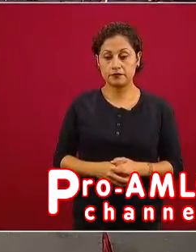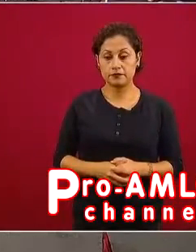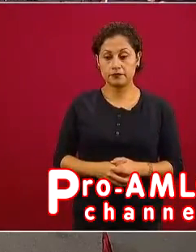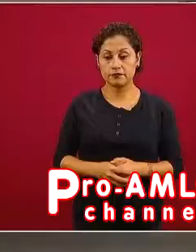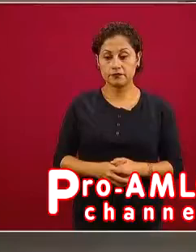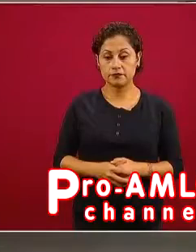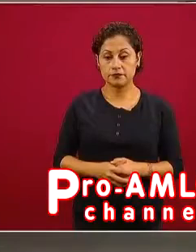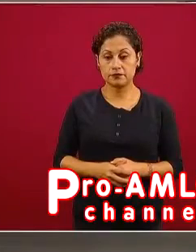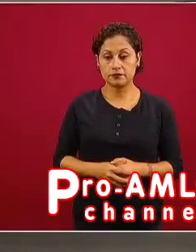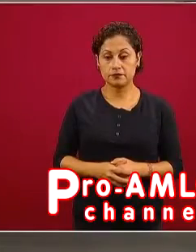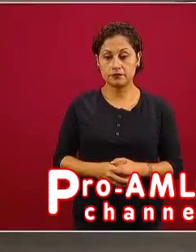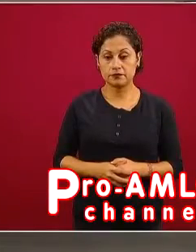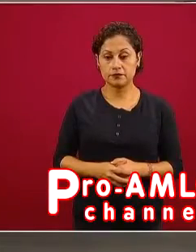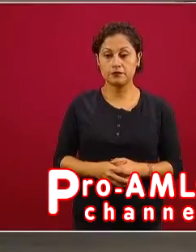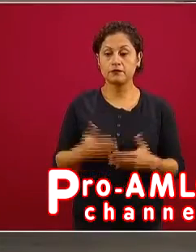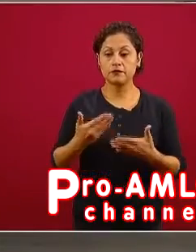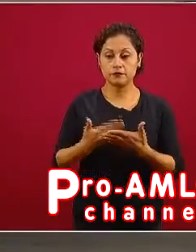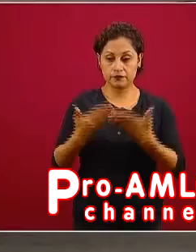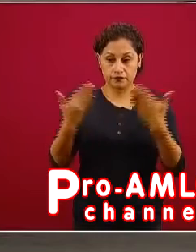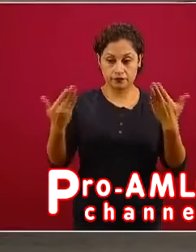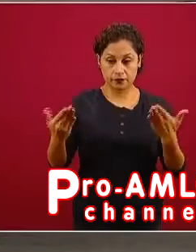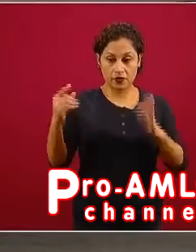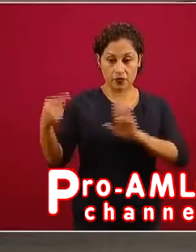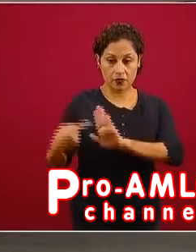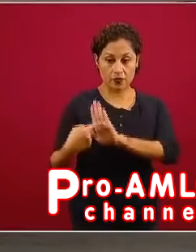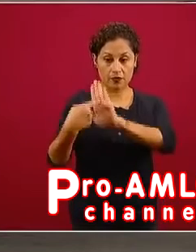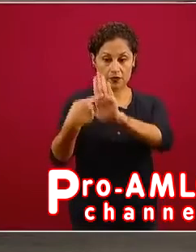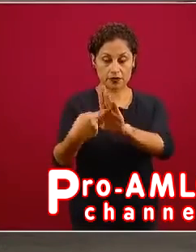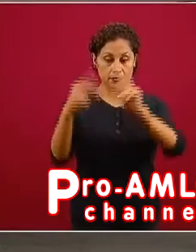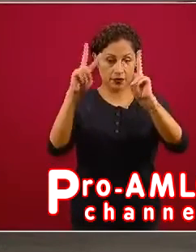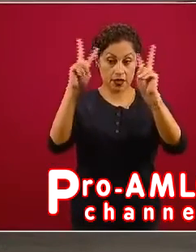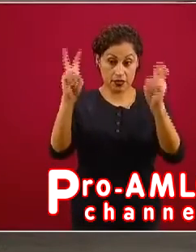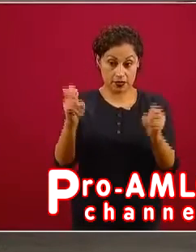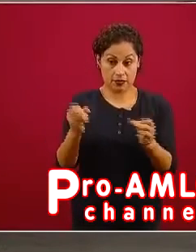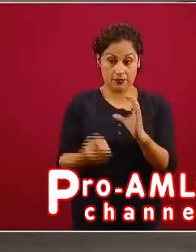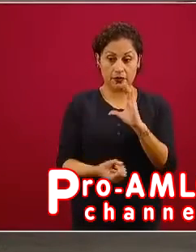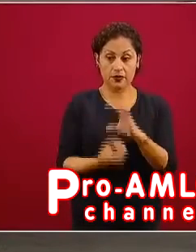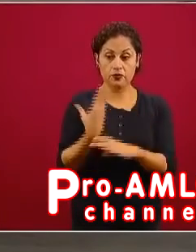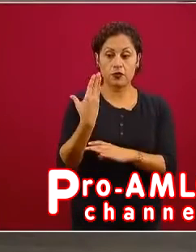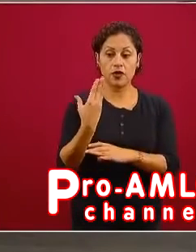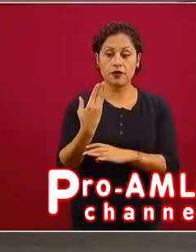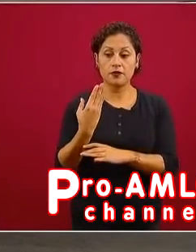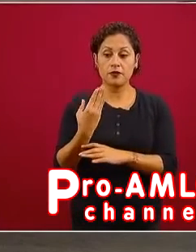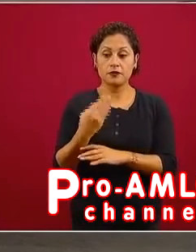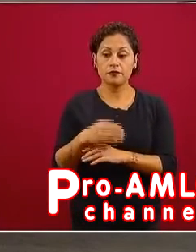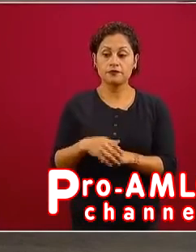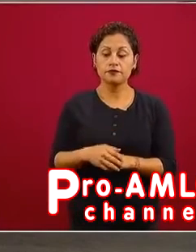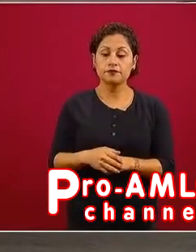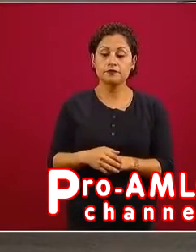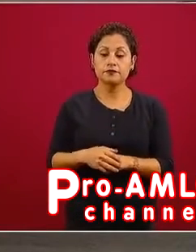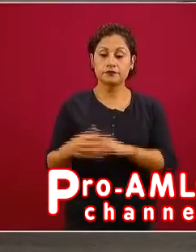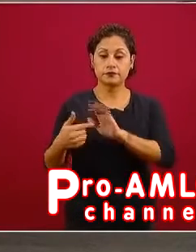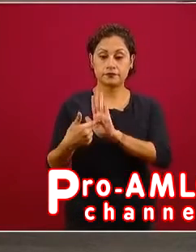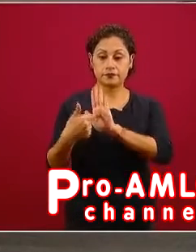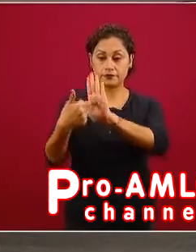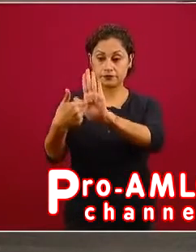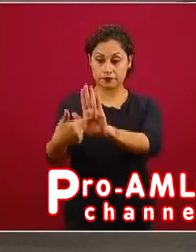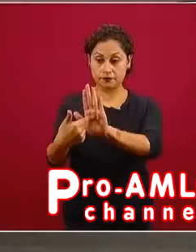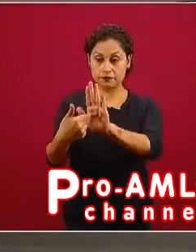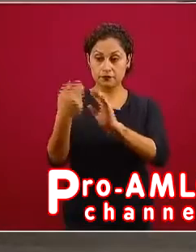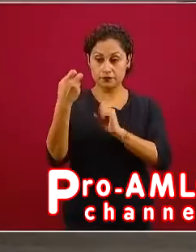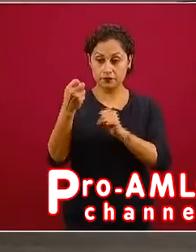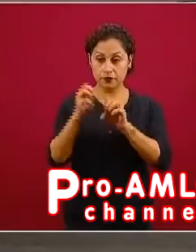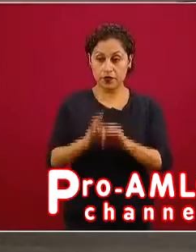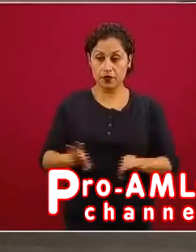Vamos a presentar otra sección que es nueva y que representa uno de los elementos de interés de la